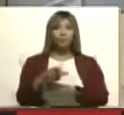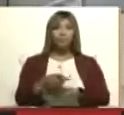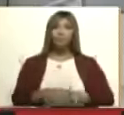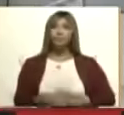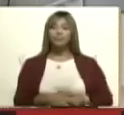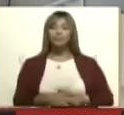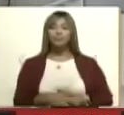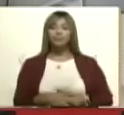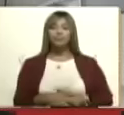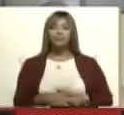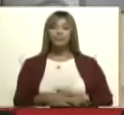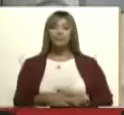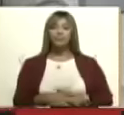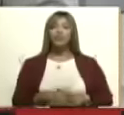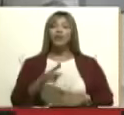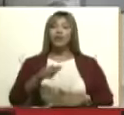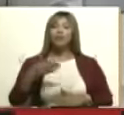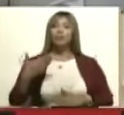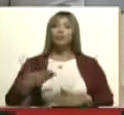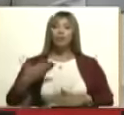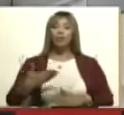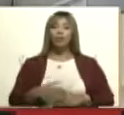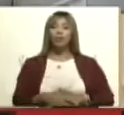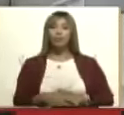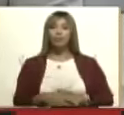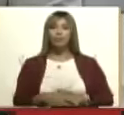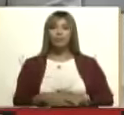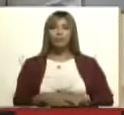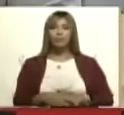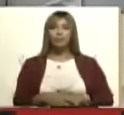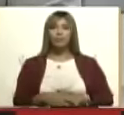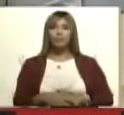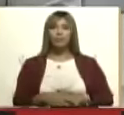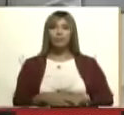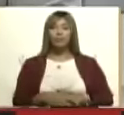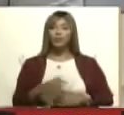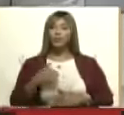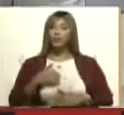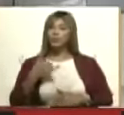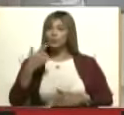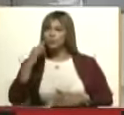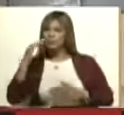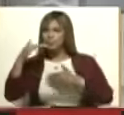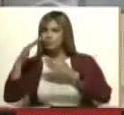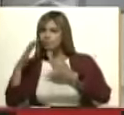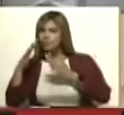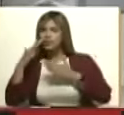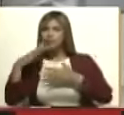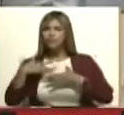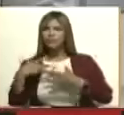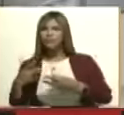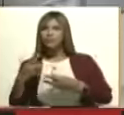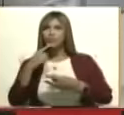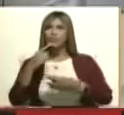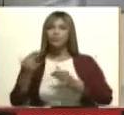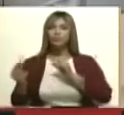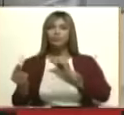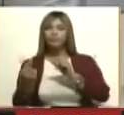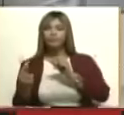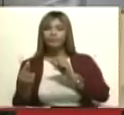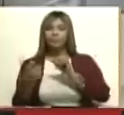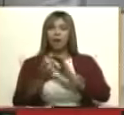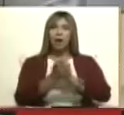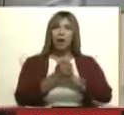ha sido tan trascendental que no dejo de llamarme la atención, y lo he conversado con